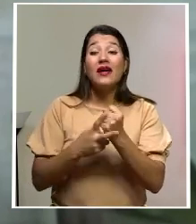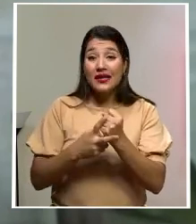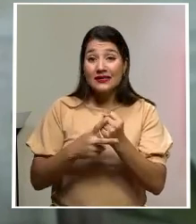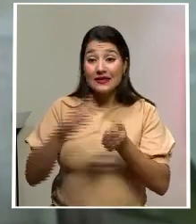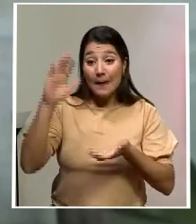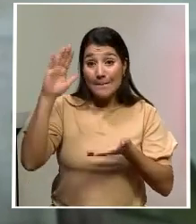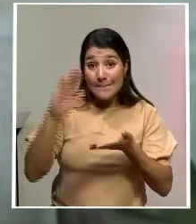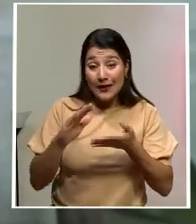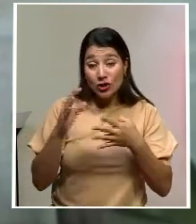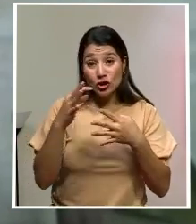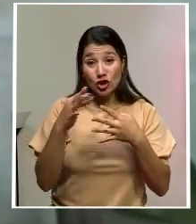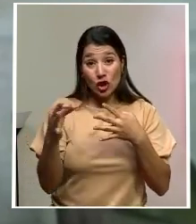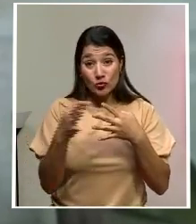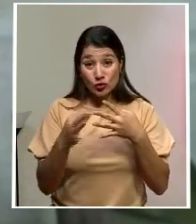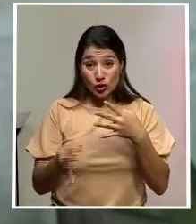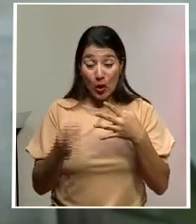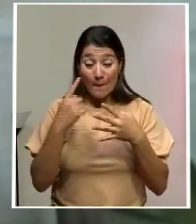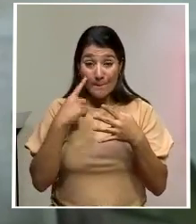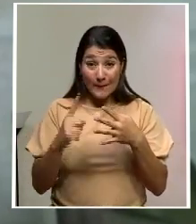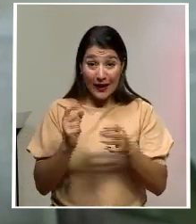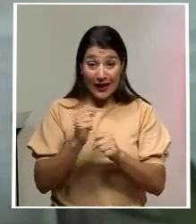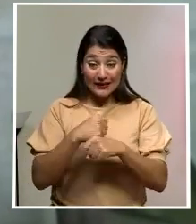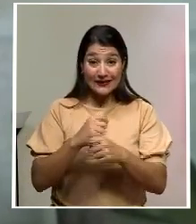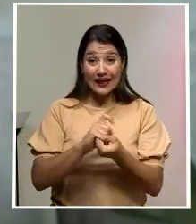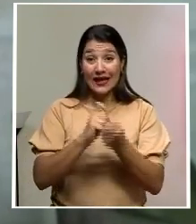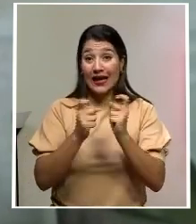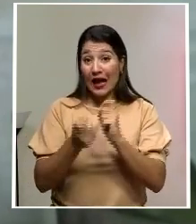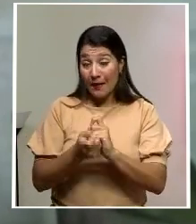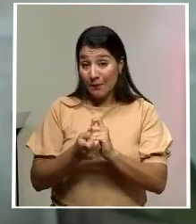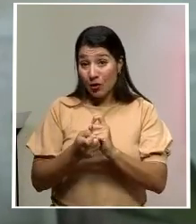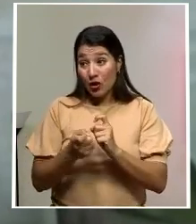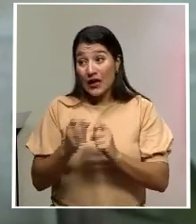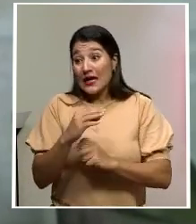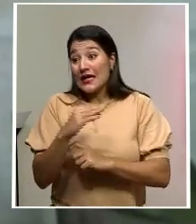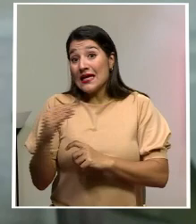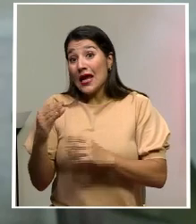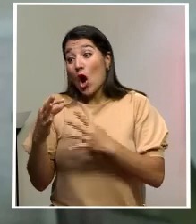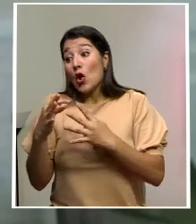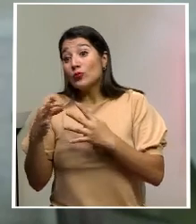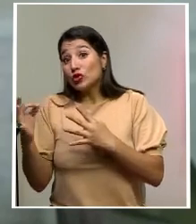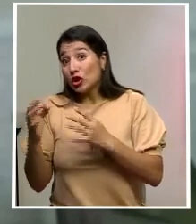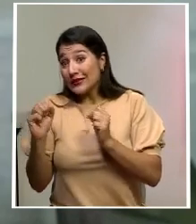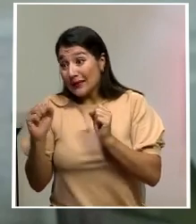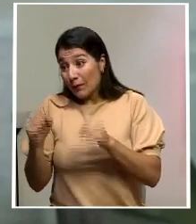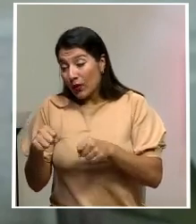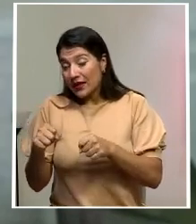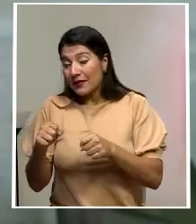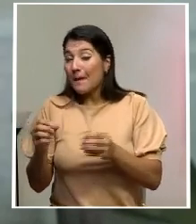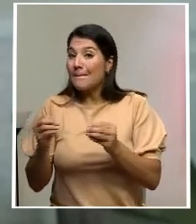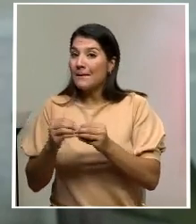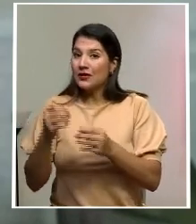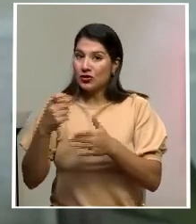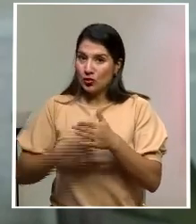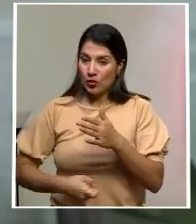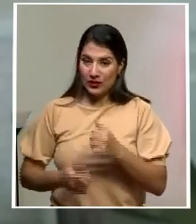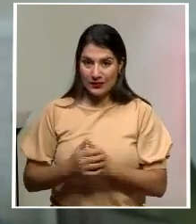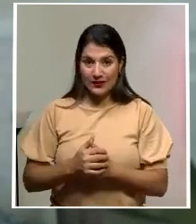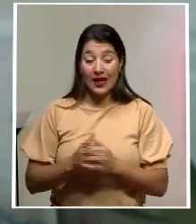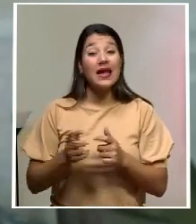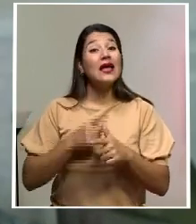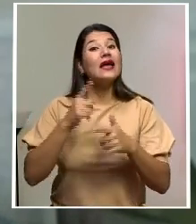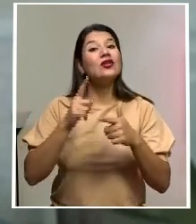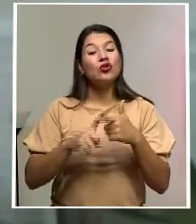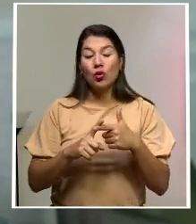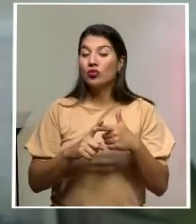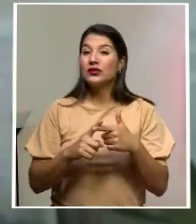de reforma y estas opciones que permanecen viables serán cada vez más duras y por lo tanto tendrán